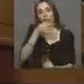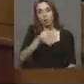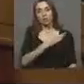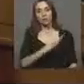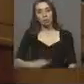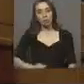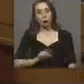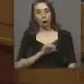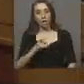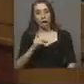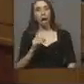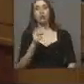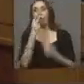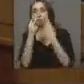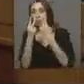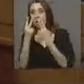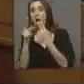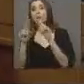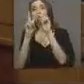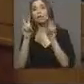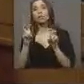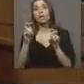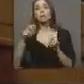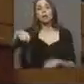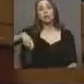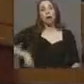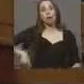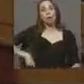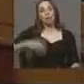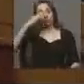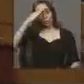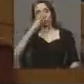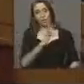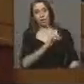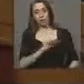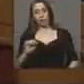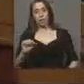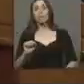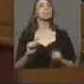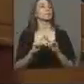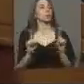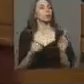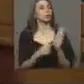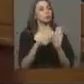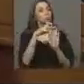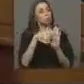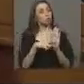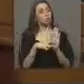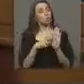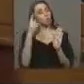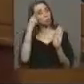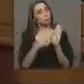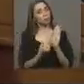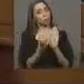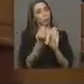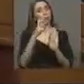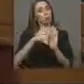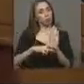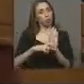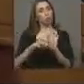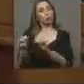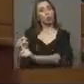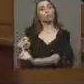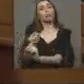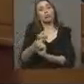tema de las Fuerzas Armadas y otras cosas. Dicho esto, respecto al proyecto, yo creo que es un buen proyecto, que hace cargo de